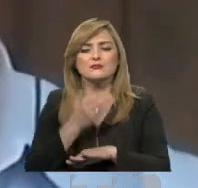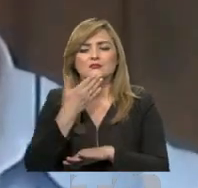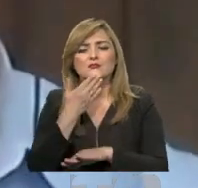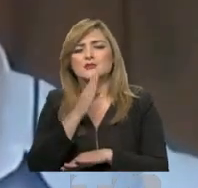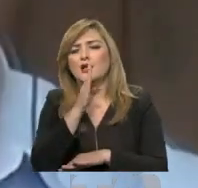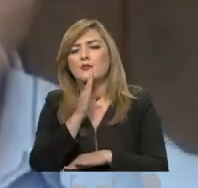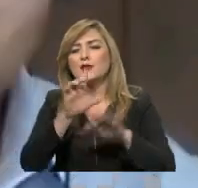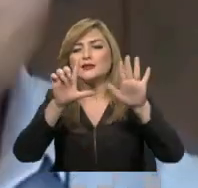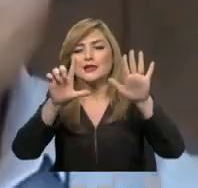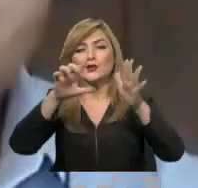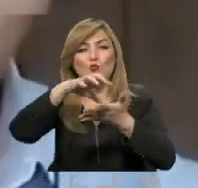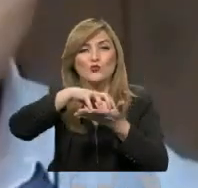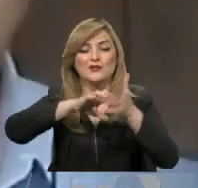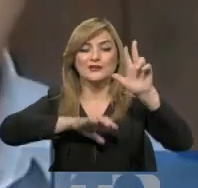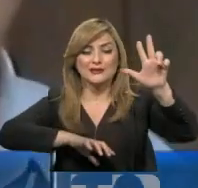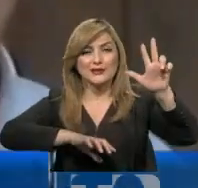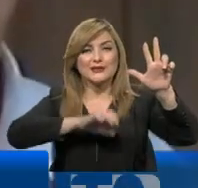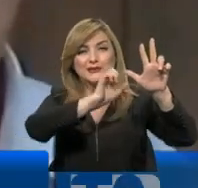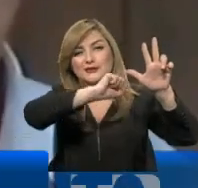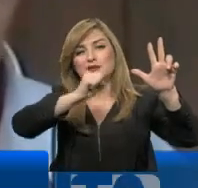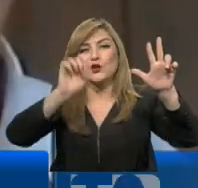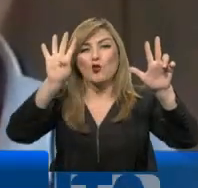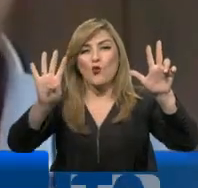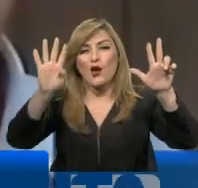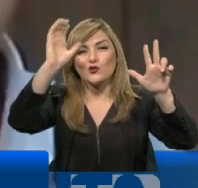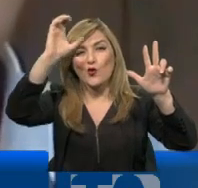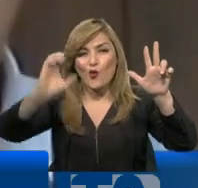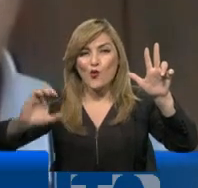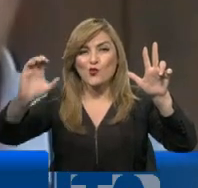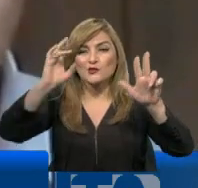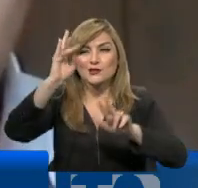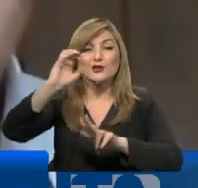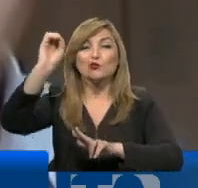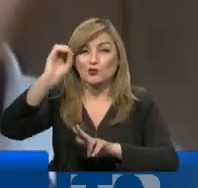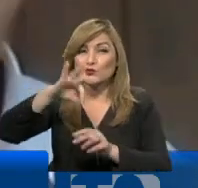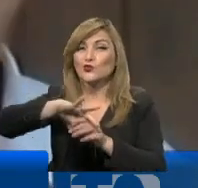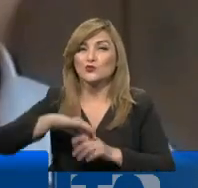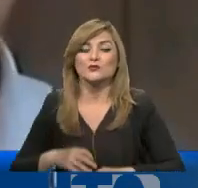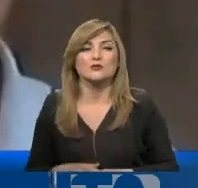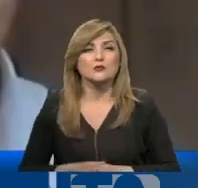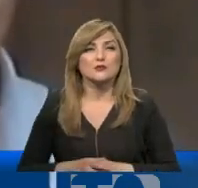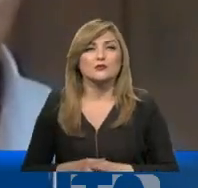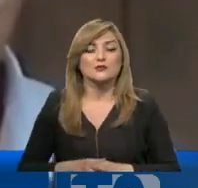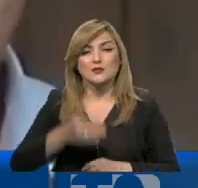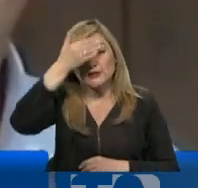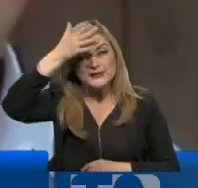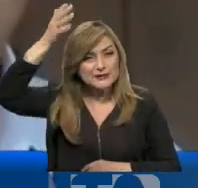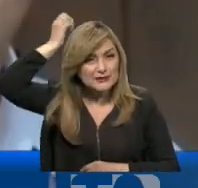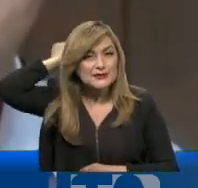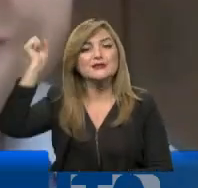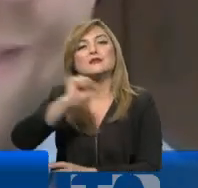en 7 provincias. 3 de la sierra y 4 de la costa tienen el 70% de electores. Yacu Pérez logra la